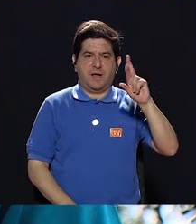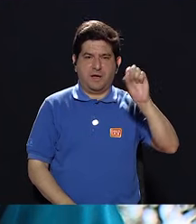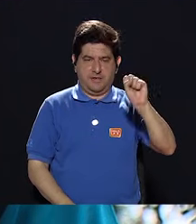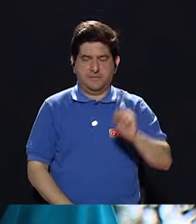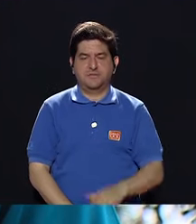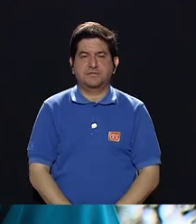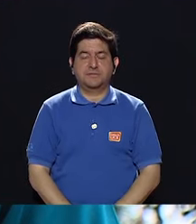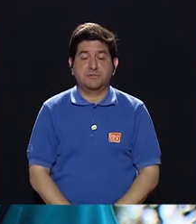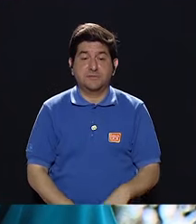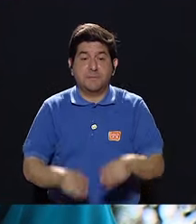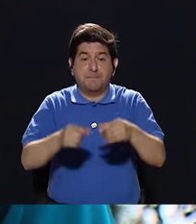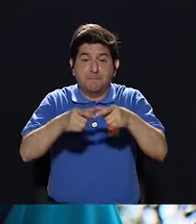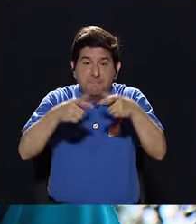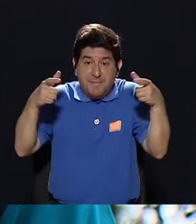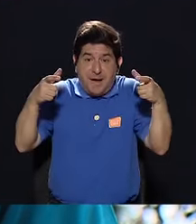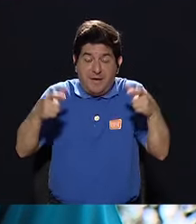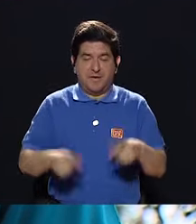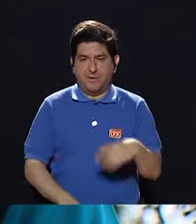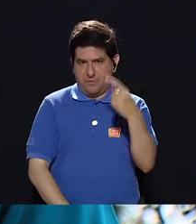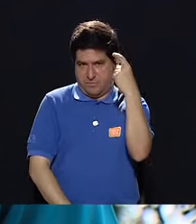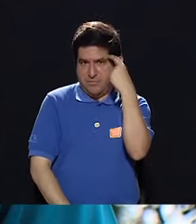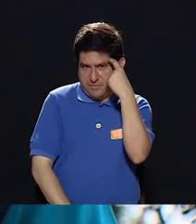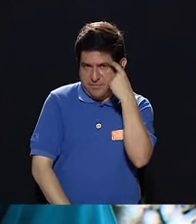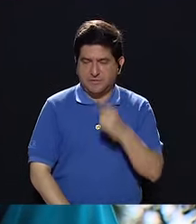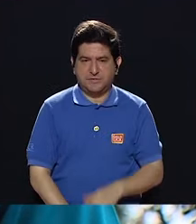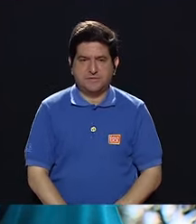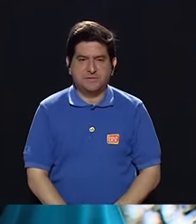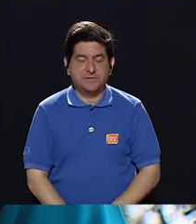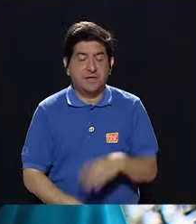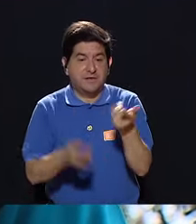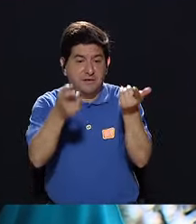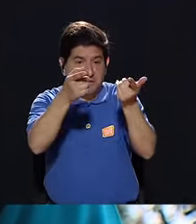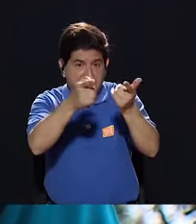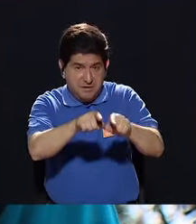pues mientras mayor sea la cantidad